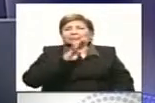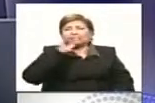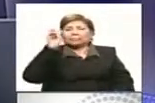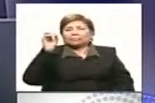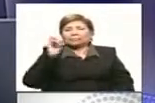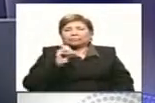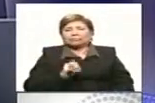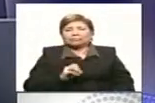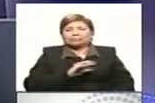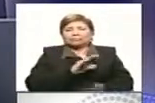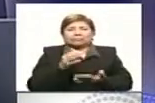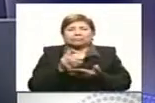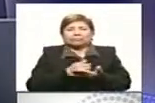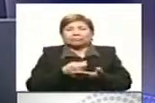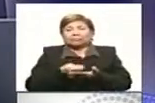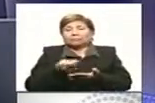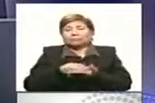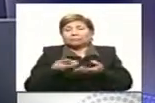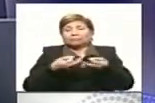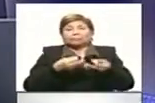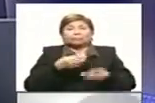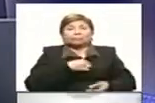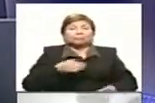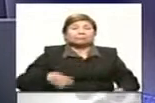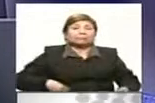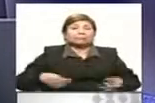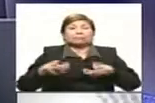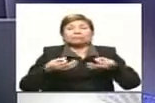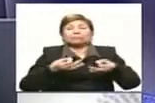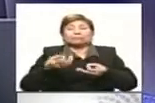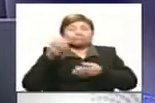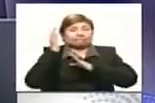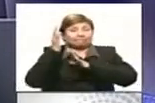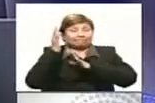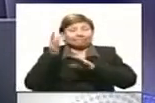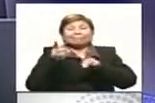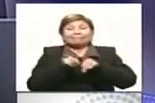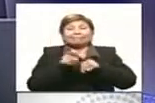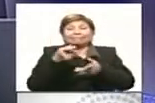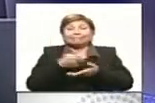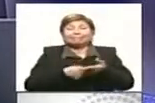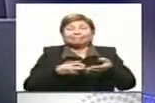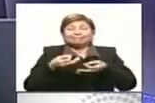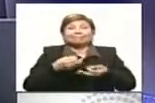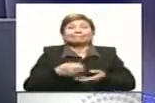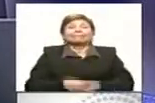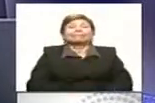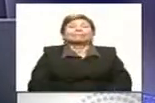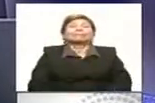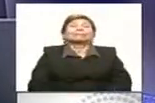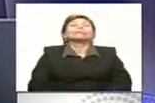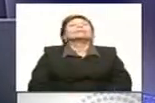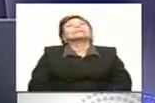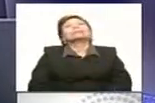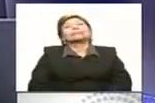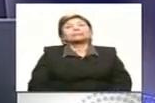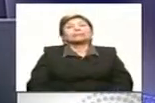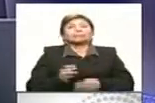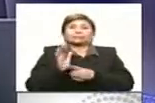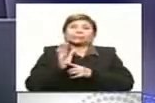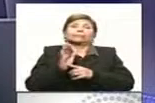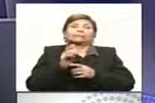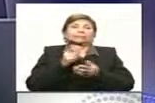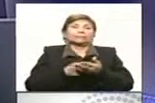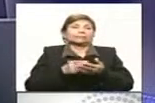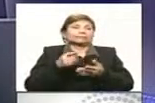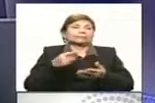94% del presupuesto. El ministro de Economía, Pedro Fran, también sustentó ante la Comisión de Presupuesto. Él ha señalado que la